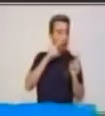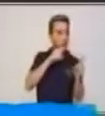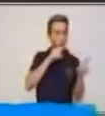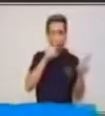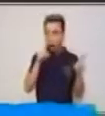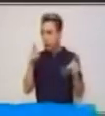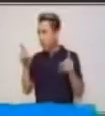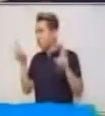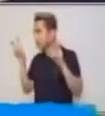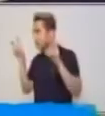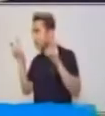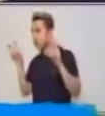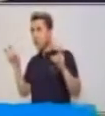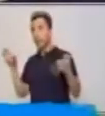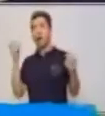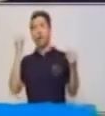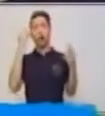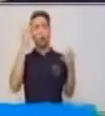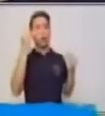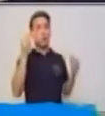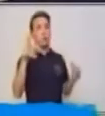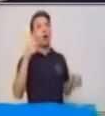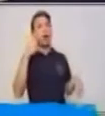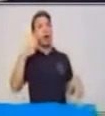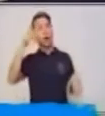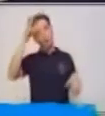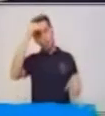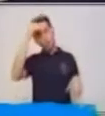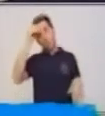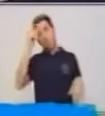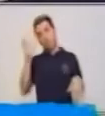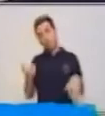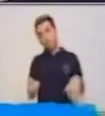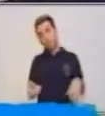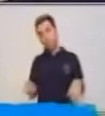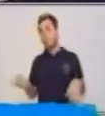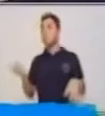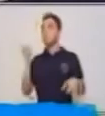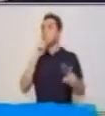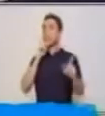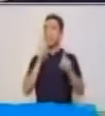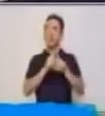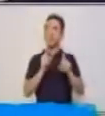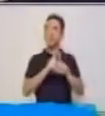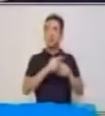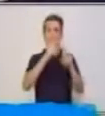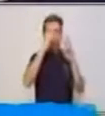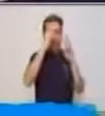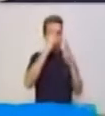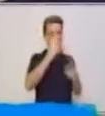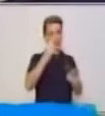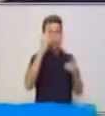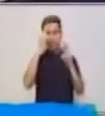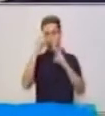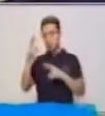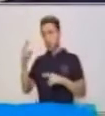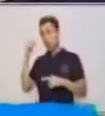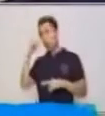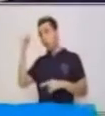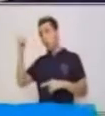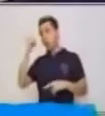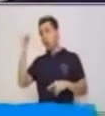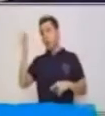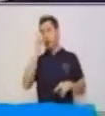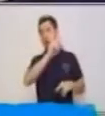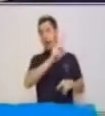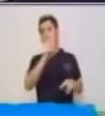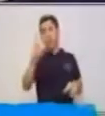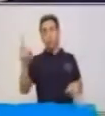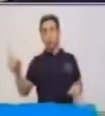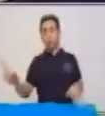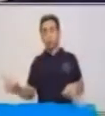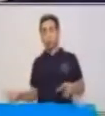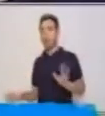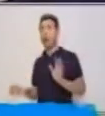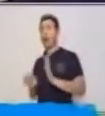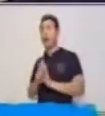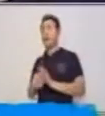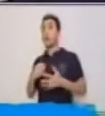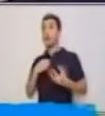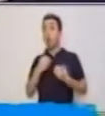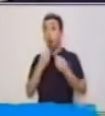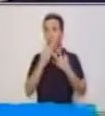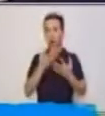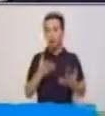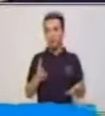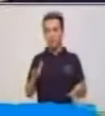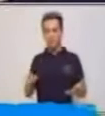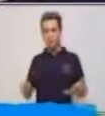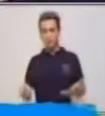y respetar las opiniones de los demás. Es muy importante que cuando yo hablo no tengo que faltarle al respeto a los